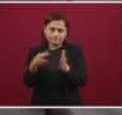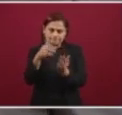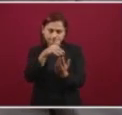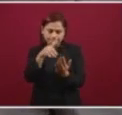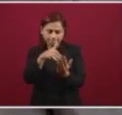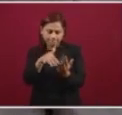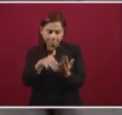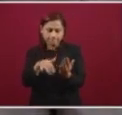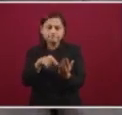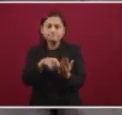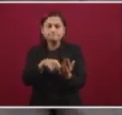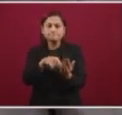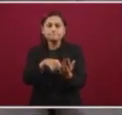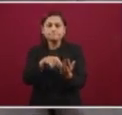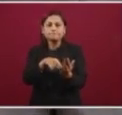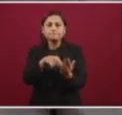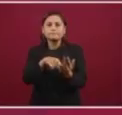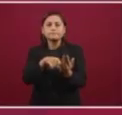salió una caricatura.